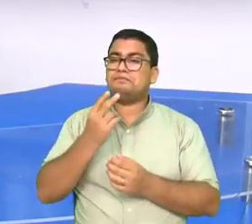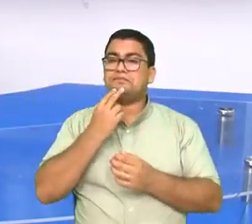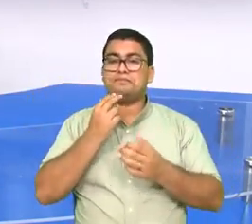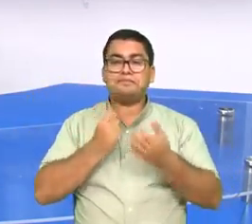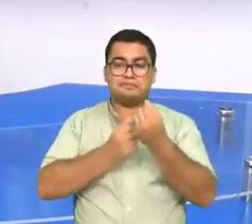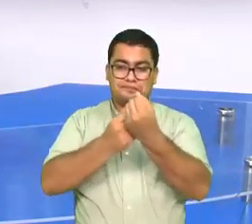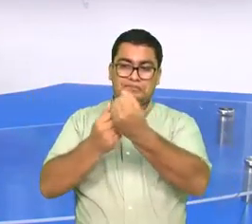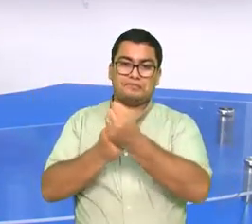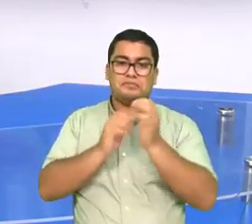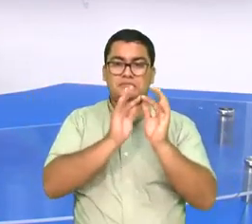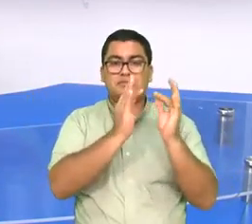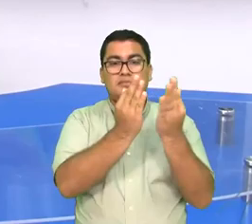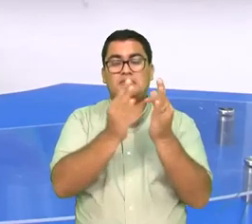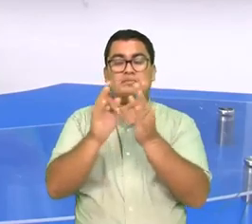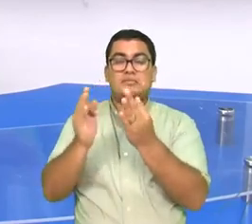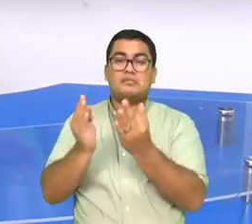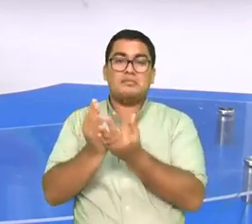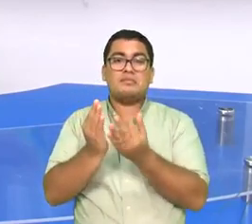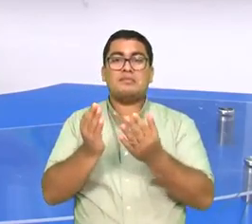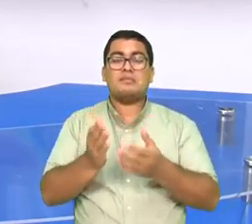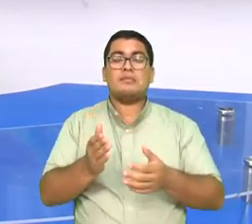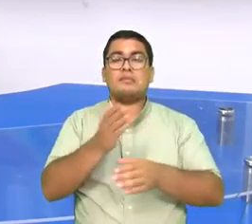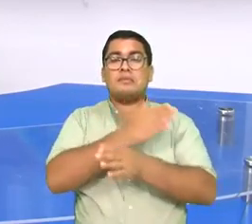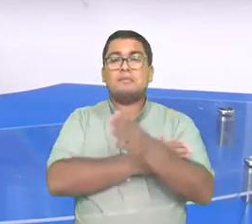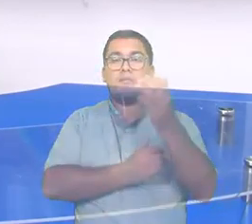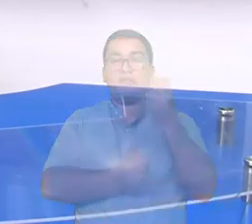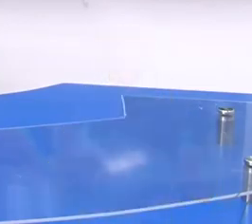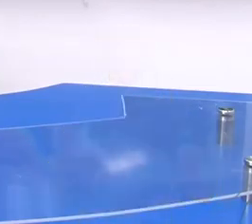a las familias afectadas por el fenómeno natural.